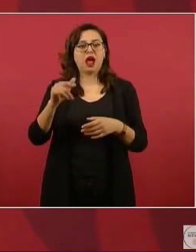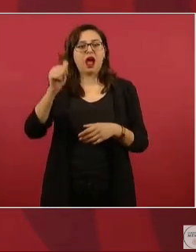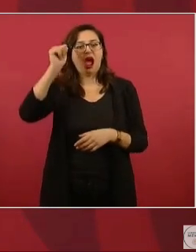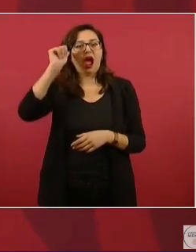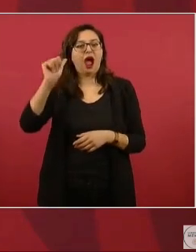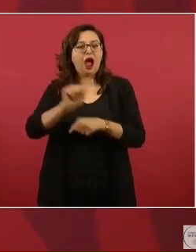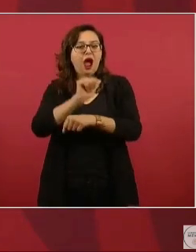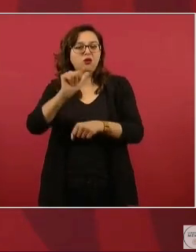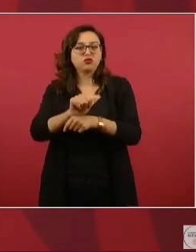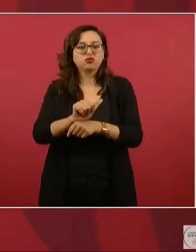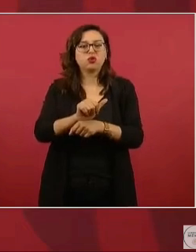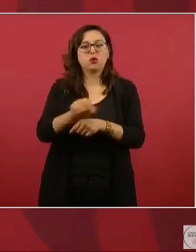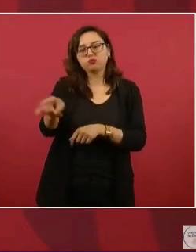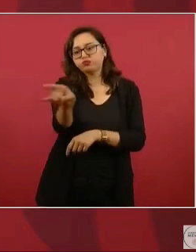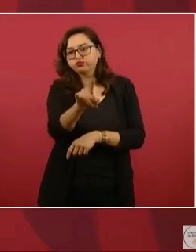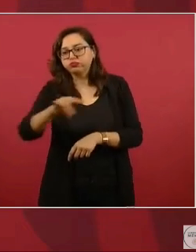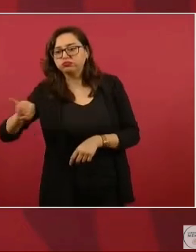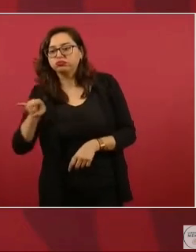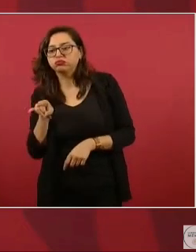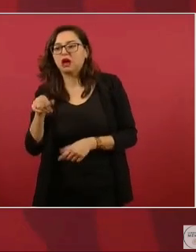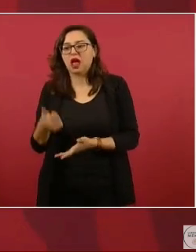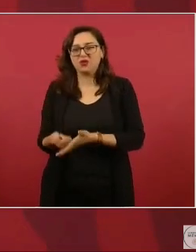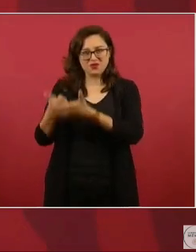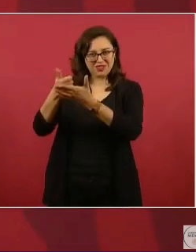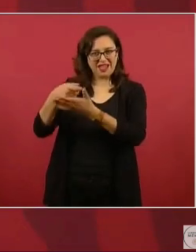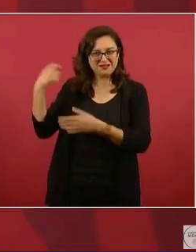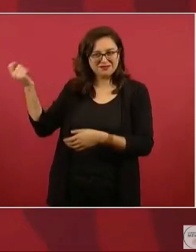no pagaban impuestos. Y ahí estaba el problema.